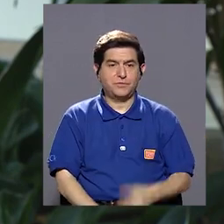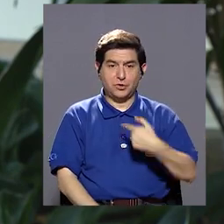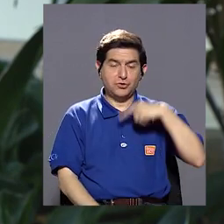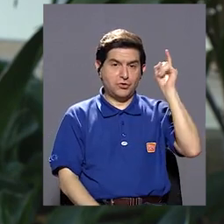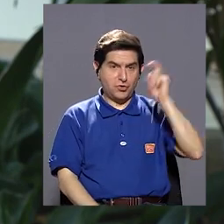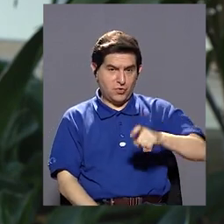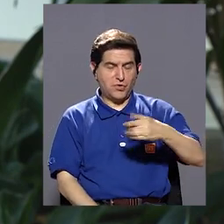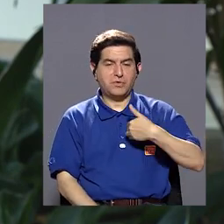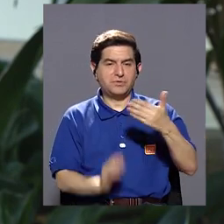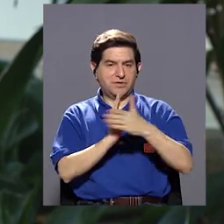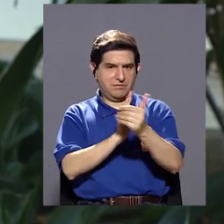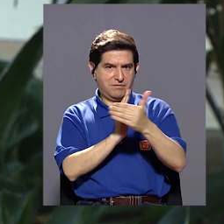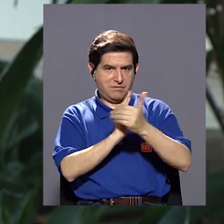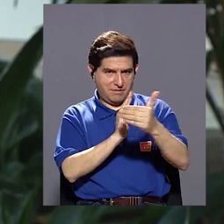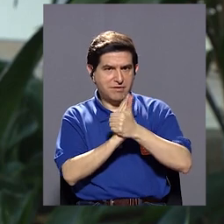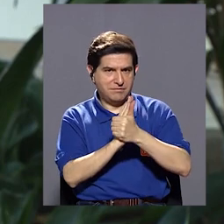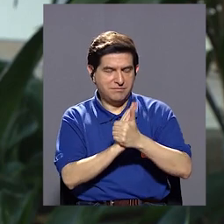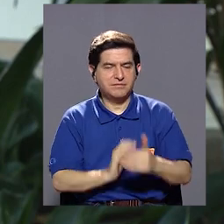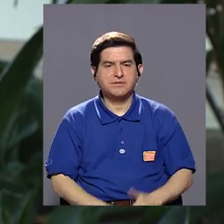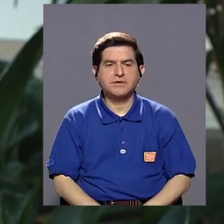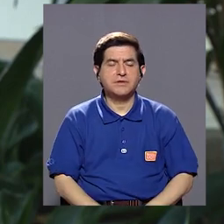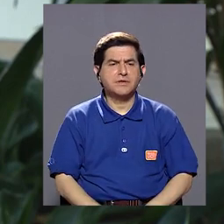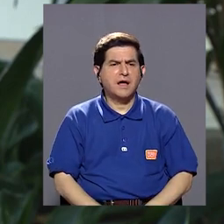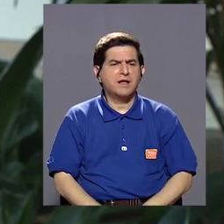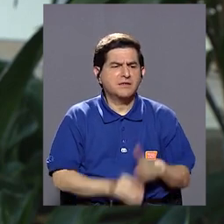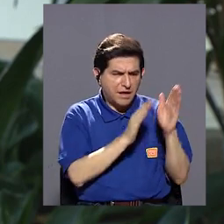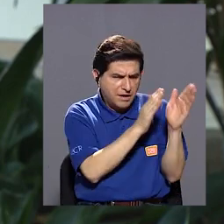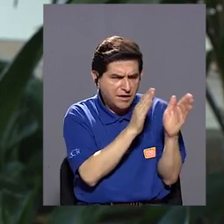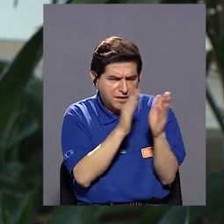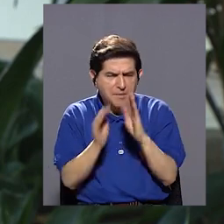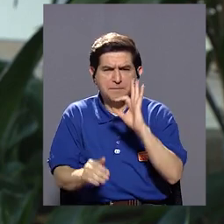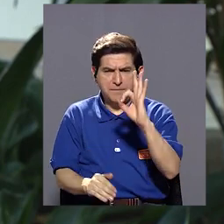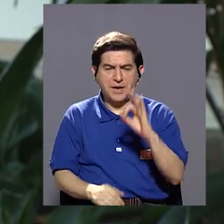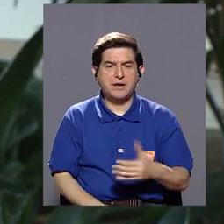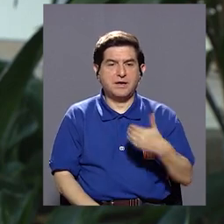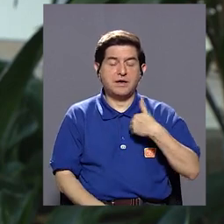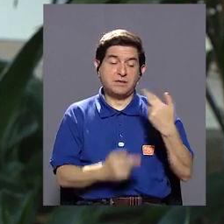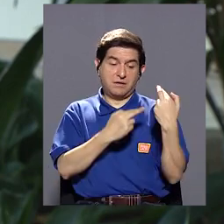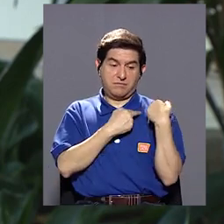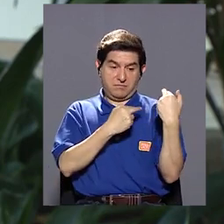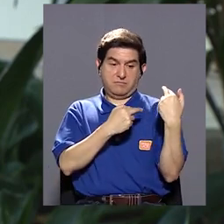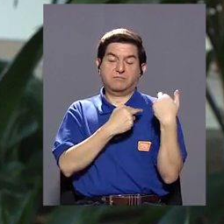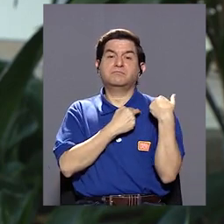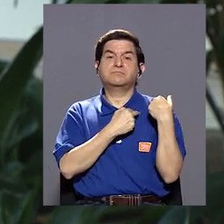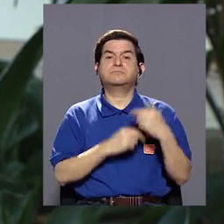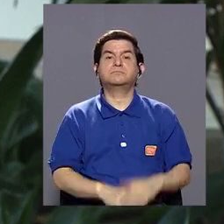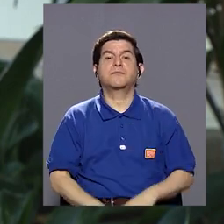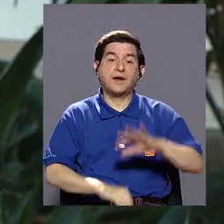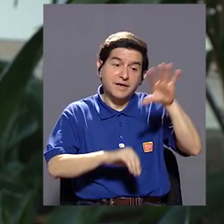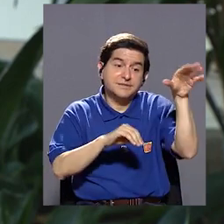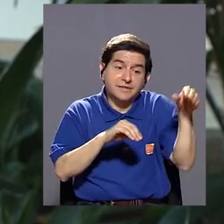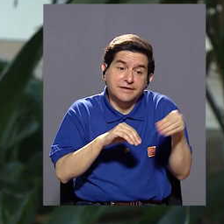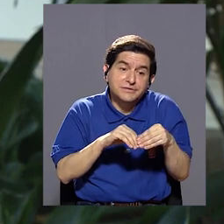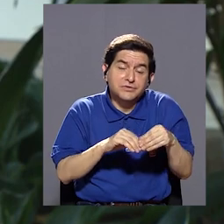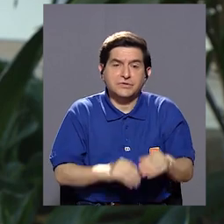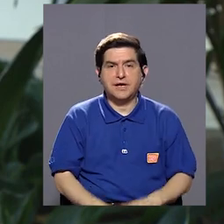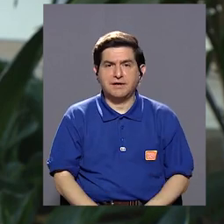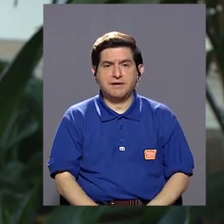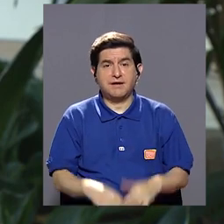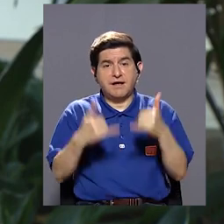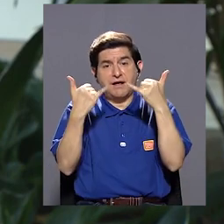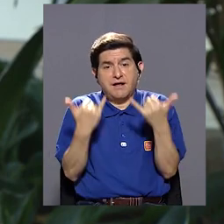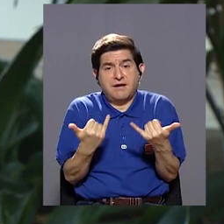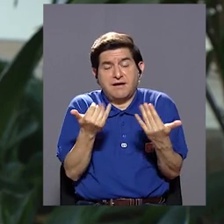ahí yo tengo que tener esa capacidad para poder organizarme y tener esa responsabilidad, digamos, adicional a la